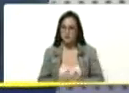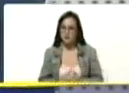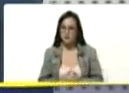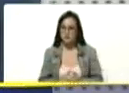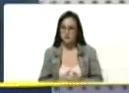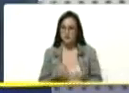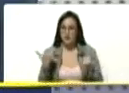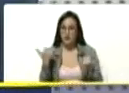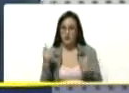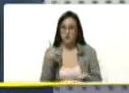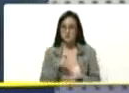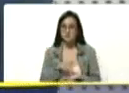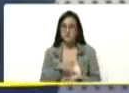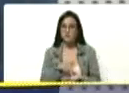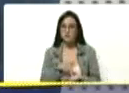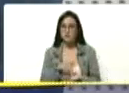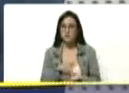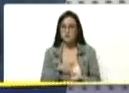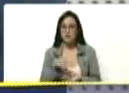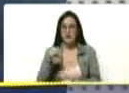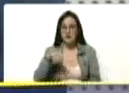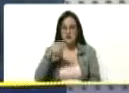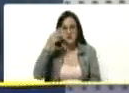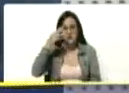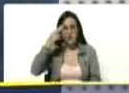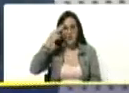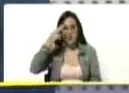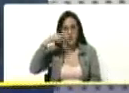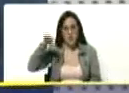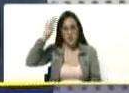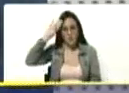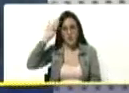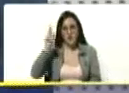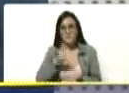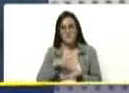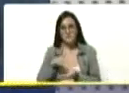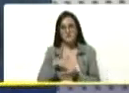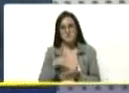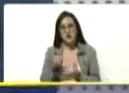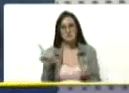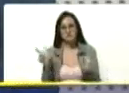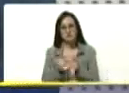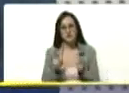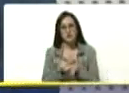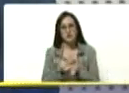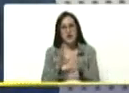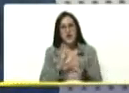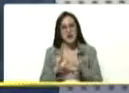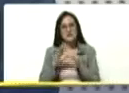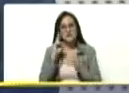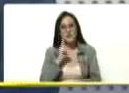venido a esta hermosa tierra cubana a participar de la cumbre de la Alianza Bolivariana de los Pueblos de Nuestra